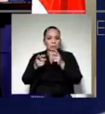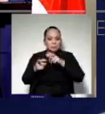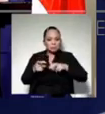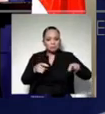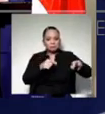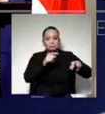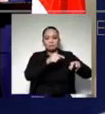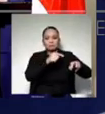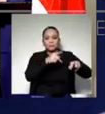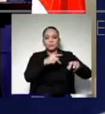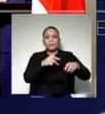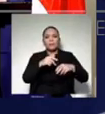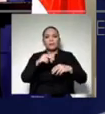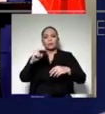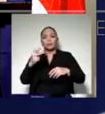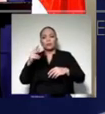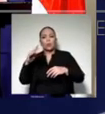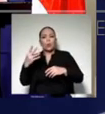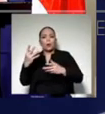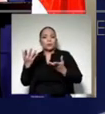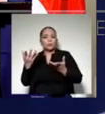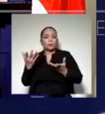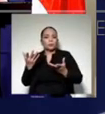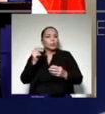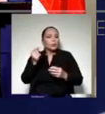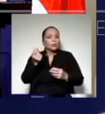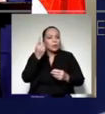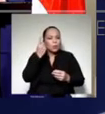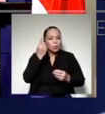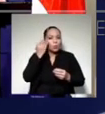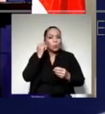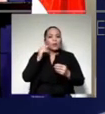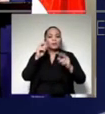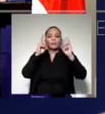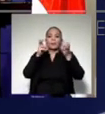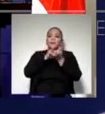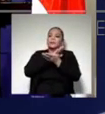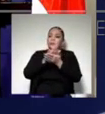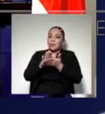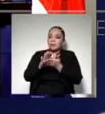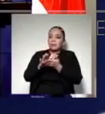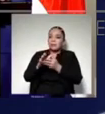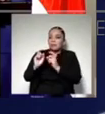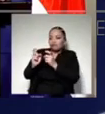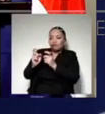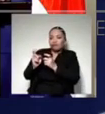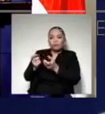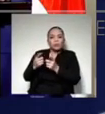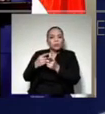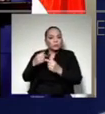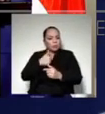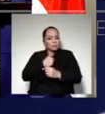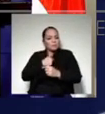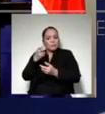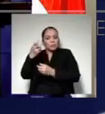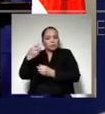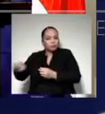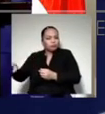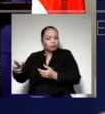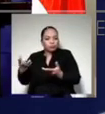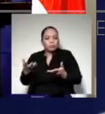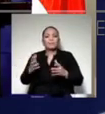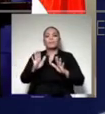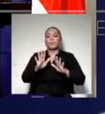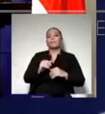en los tres o cuatro también. O sea, no entiendo por qué, si hay transparencia en el tema de caridad, ¿por qué no viene directamente de usted? Y otra consulta que es tal vez para los